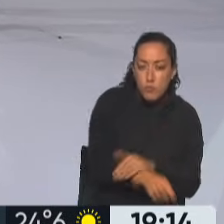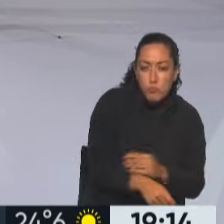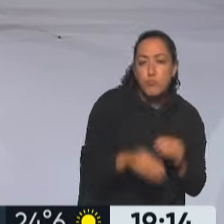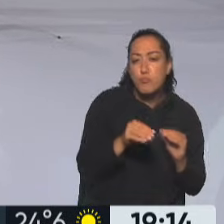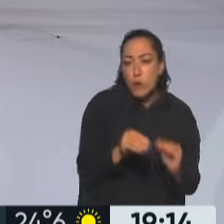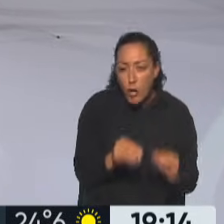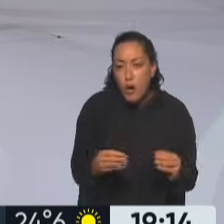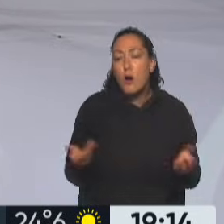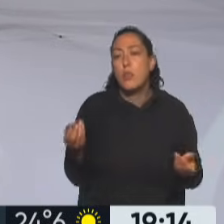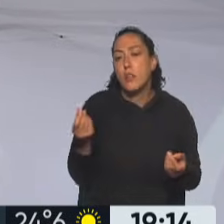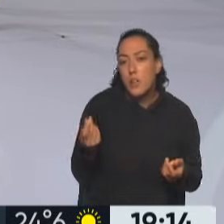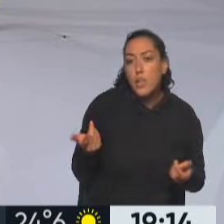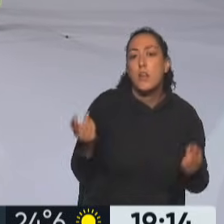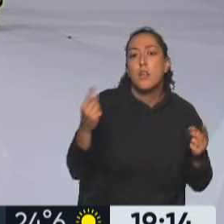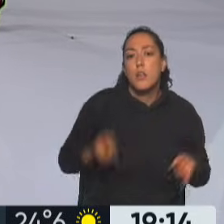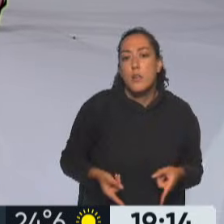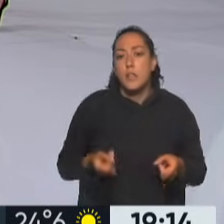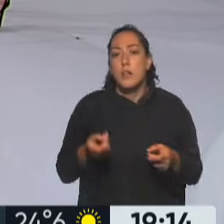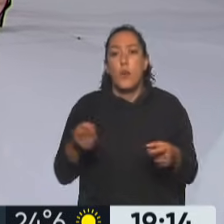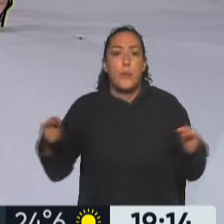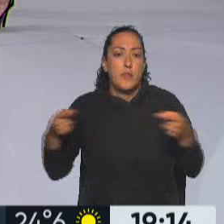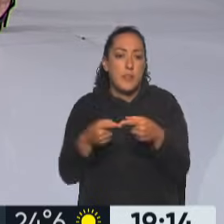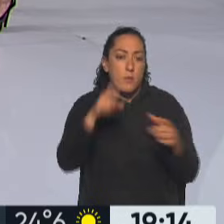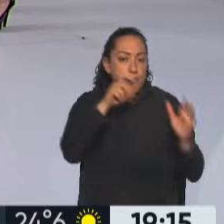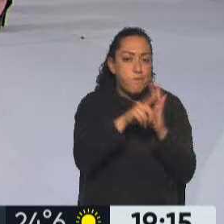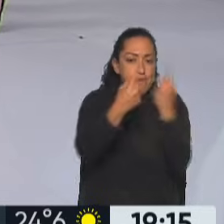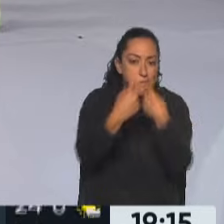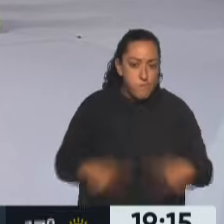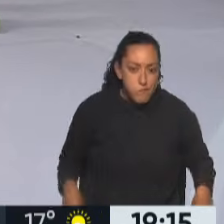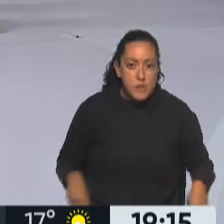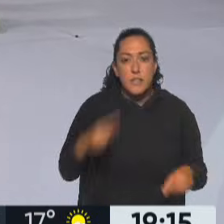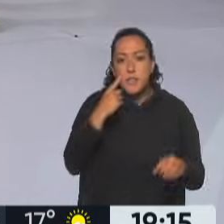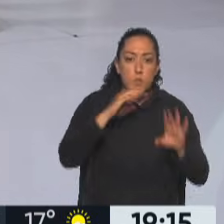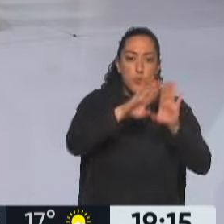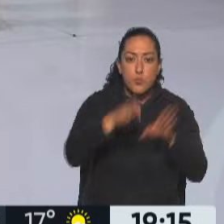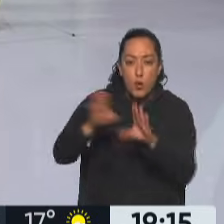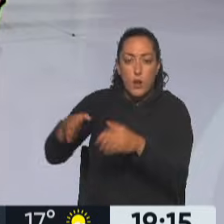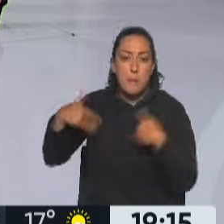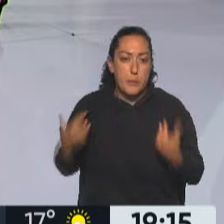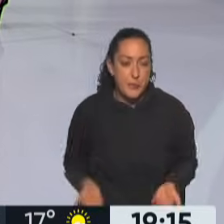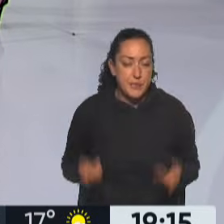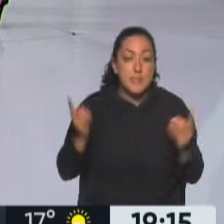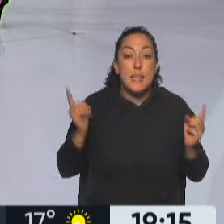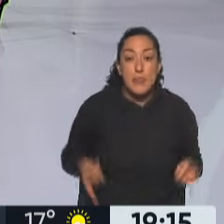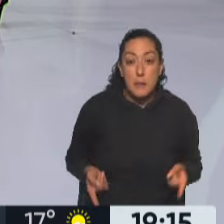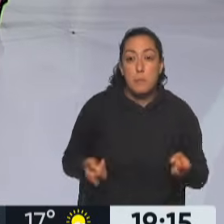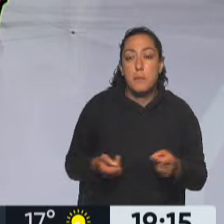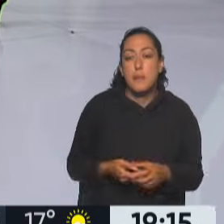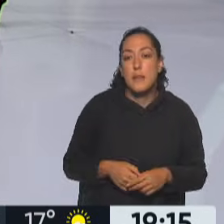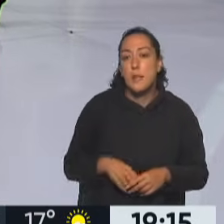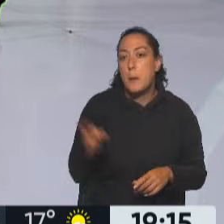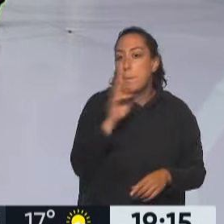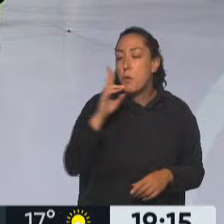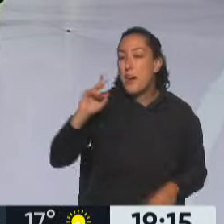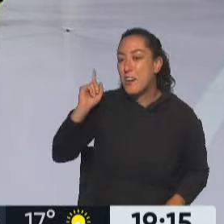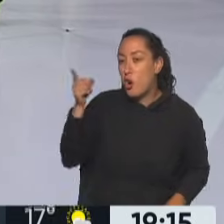públicos y uso de instituciones para fines criminales. Así es, si te parece, Dani, compartimos también los cargos contra Cilia